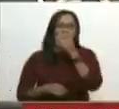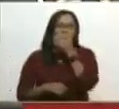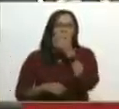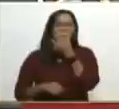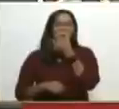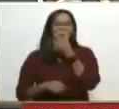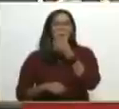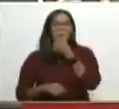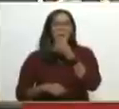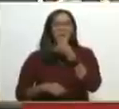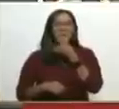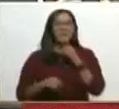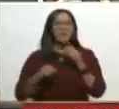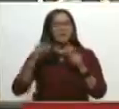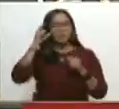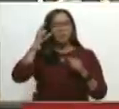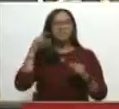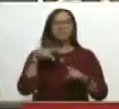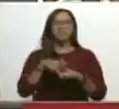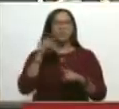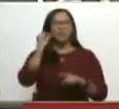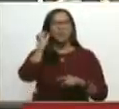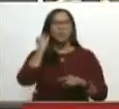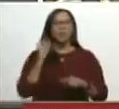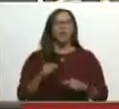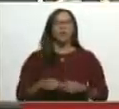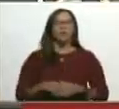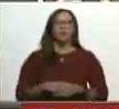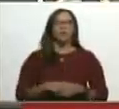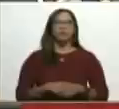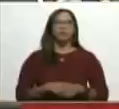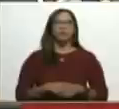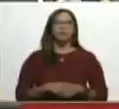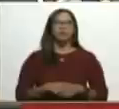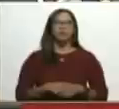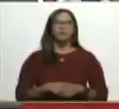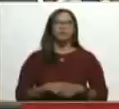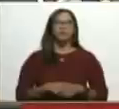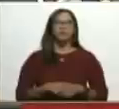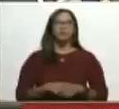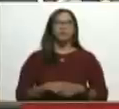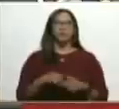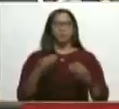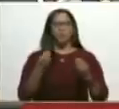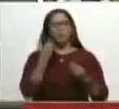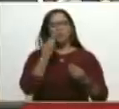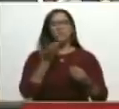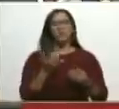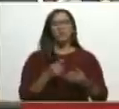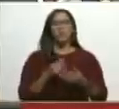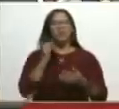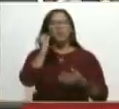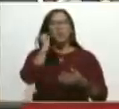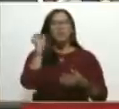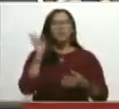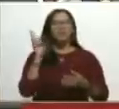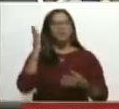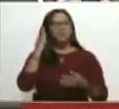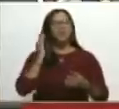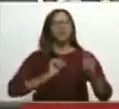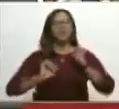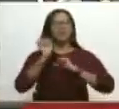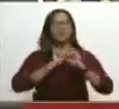Se la da de loco. En estos días se metió con las mujeres. Muy feo lo que dijo, pero la mujer venezolana sabe